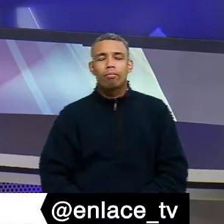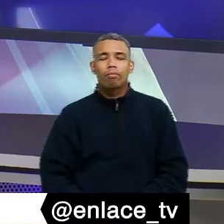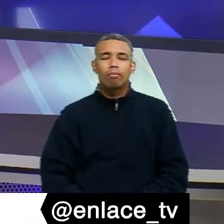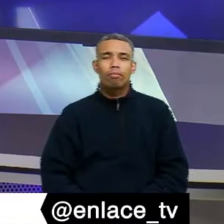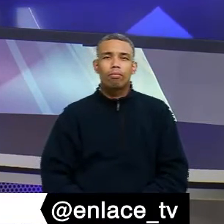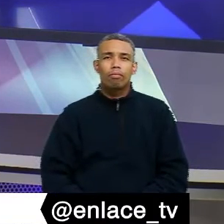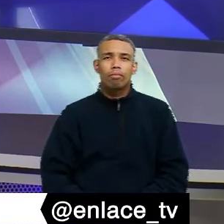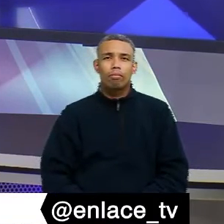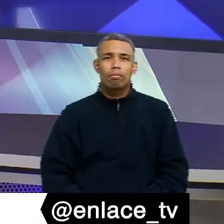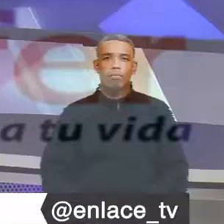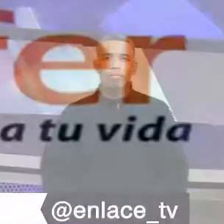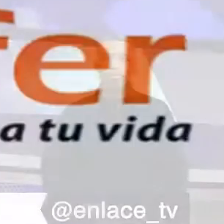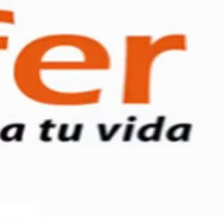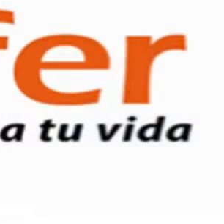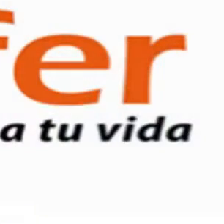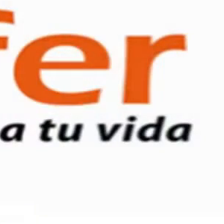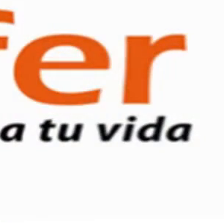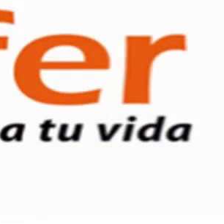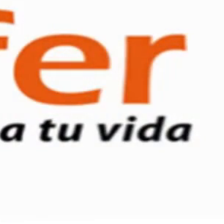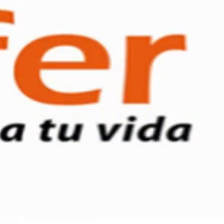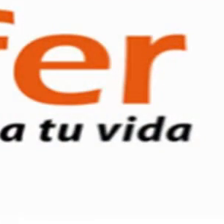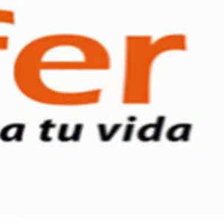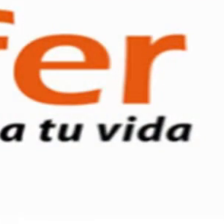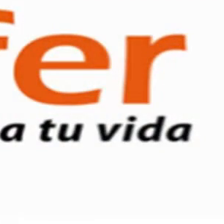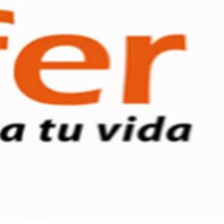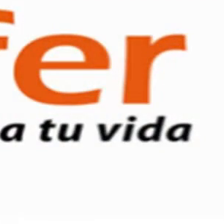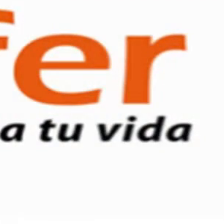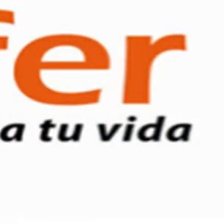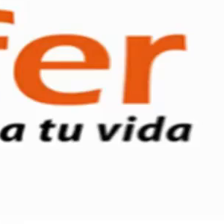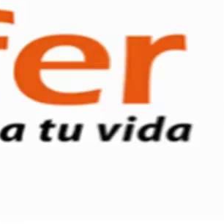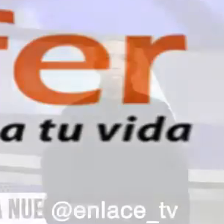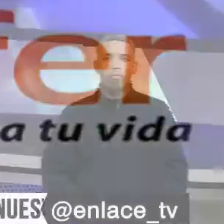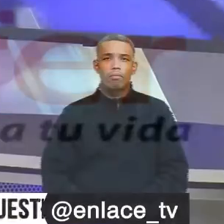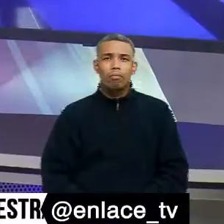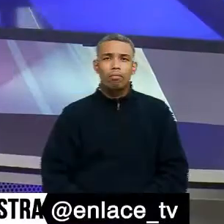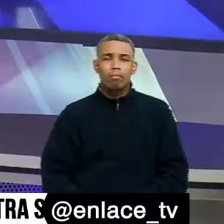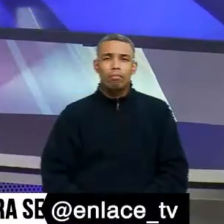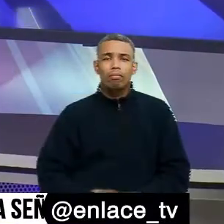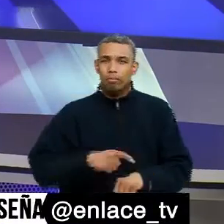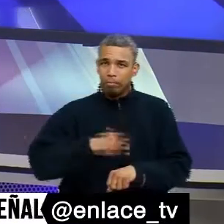de despedirnos, recuerden, Materiales Eléctricos, Electrofer, ilumina tu vida. Nos vemos a